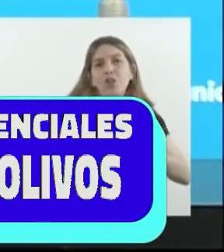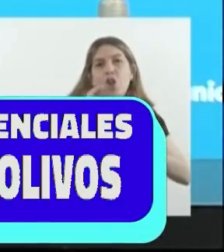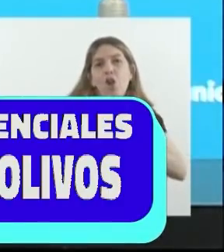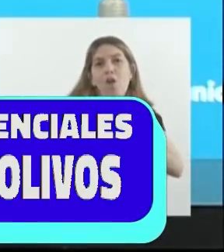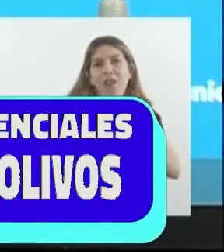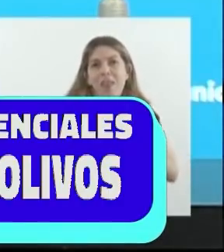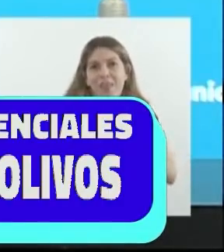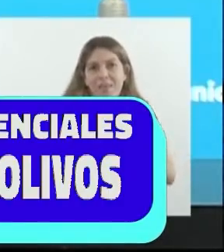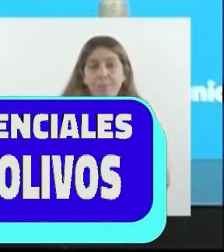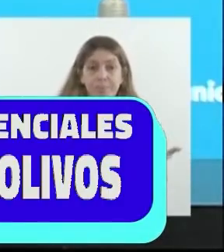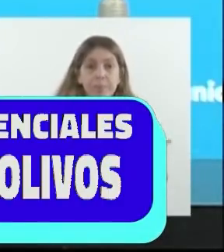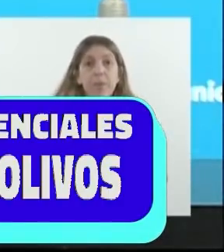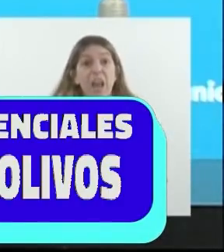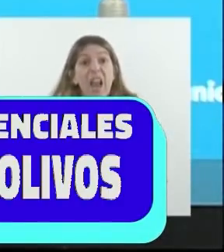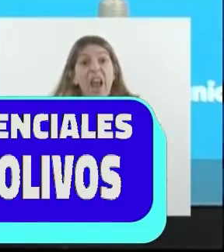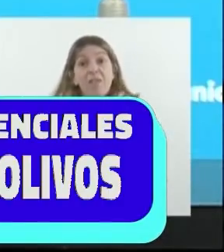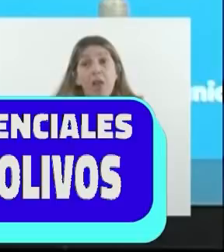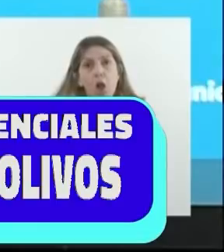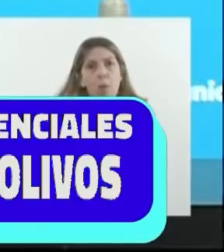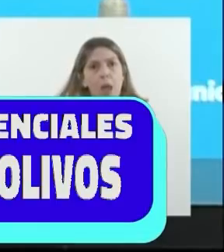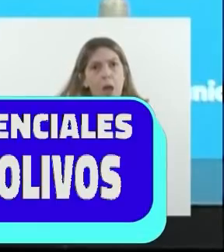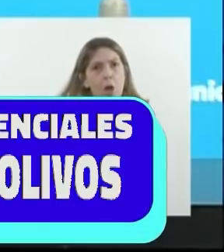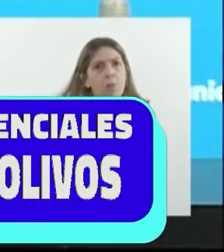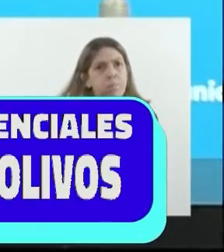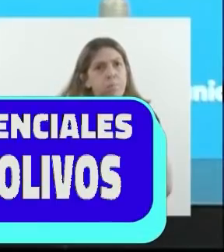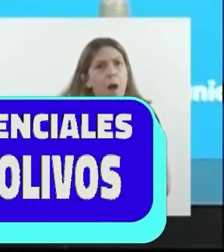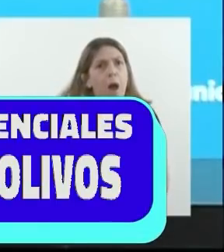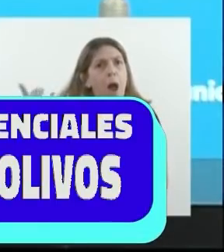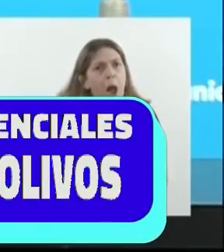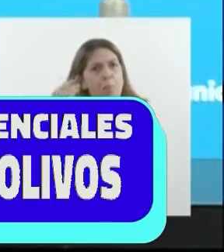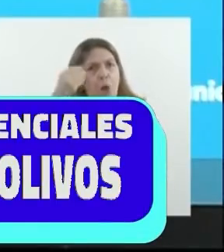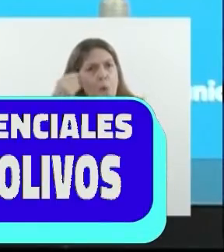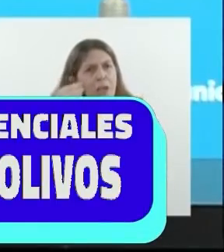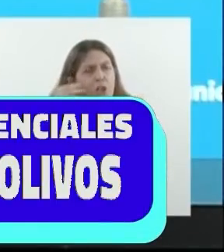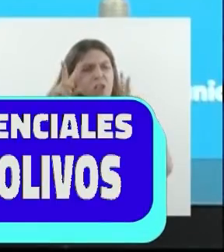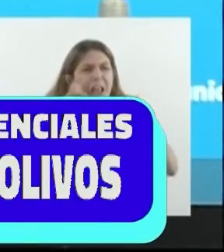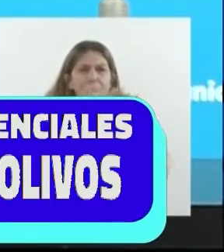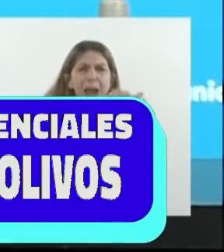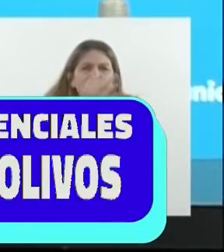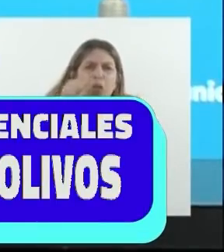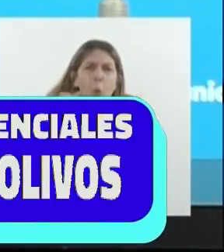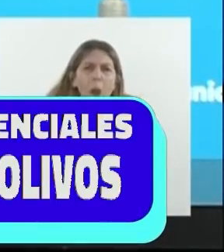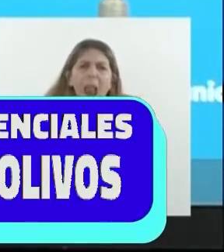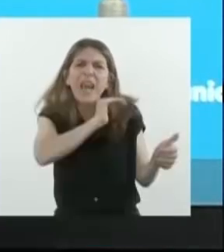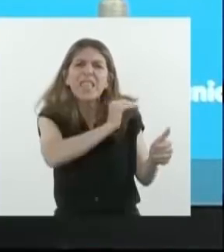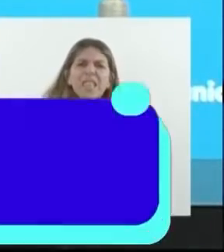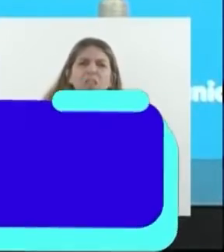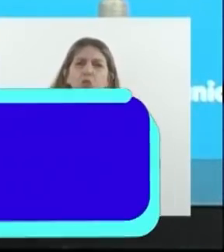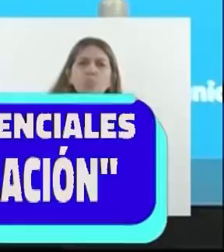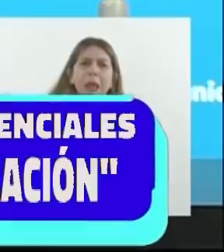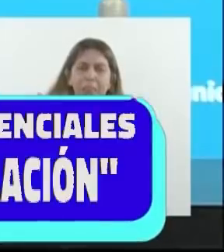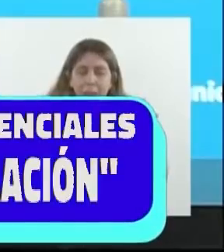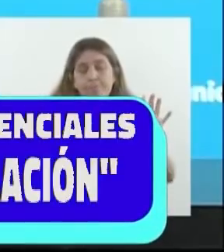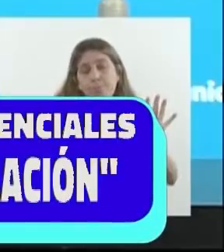El jefe de gobierno me expresó que él tiene una gran preocupación con la presencialidad en las clases. Bueno, yo le